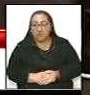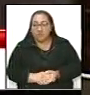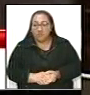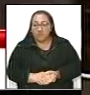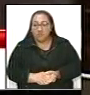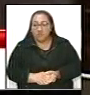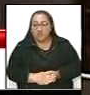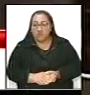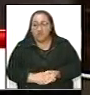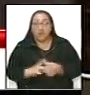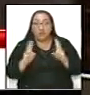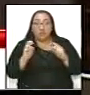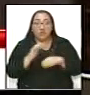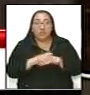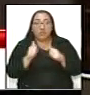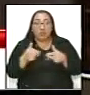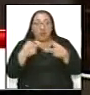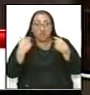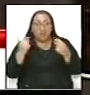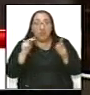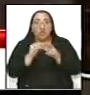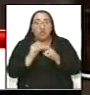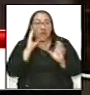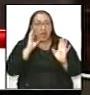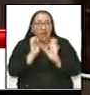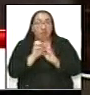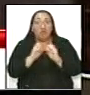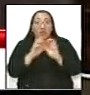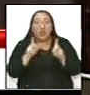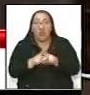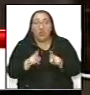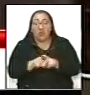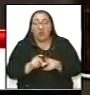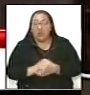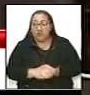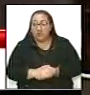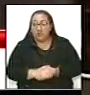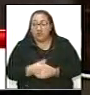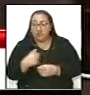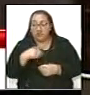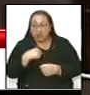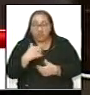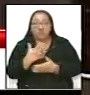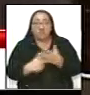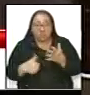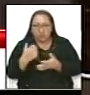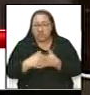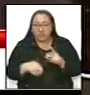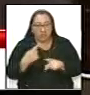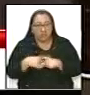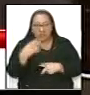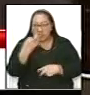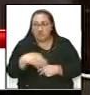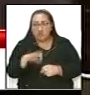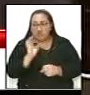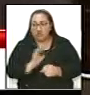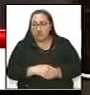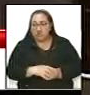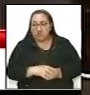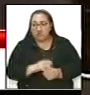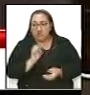El caso de la Amazonía ha sido un ejemplo claro de eso. Hemos tenido exoneraciones por siempre, más